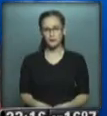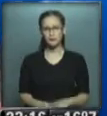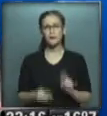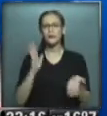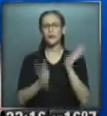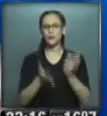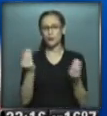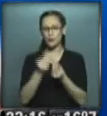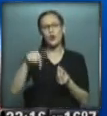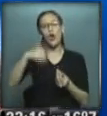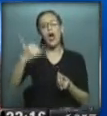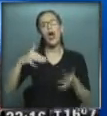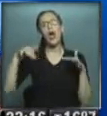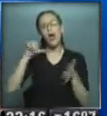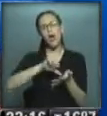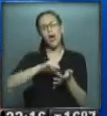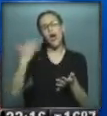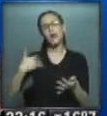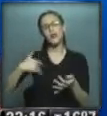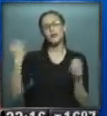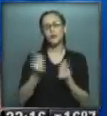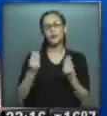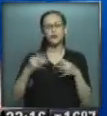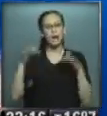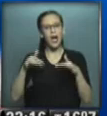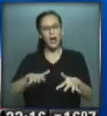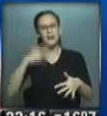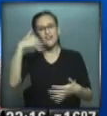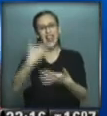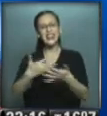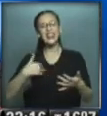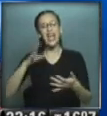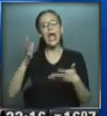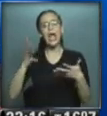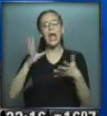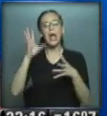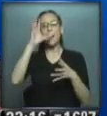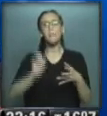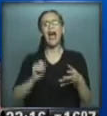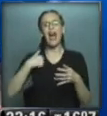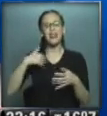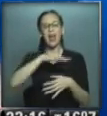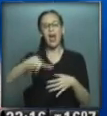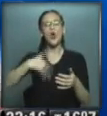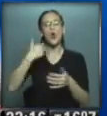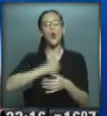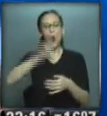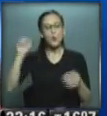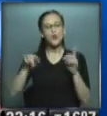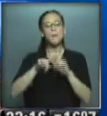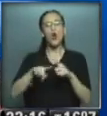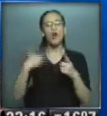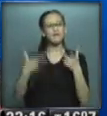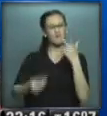Se realizó en nuestro país una multitudinaria marcha frente a la Embajada de Rusia en repudio a las leyes homofóbicas que se están